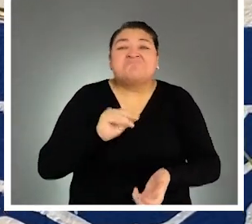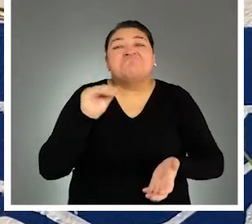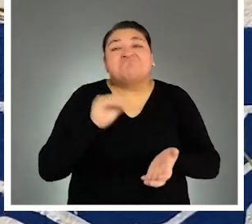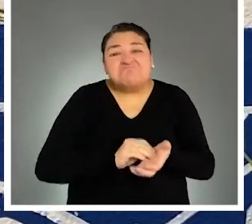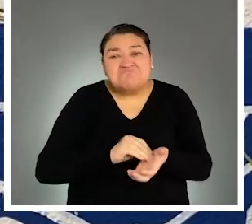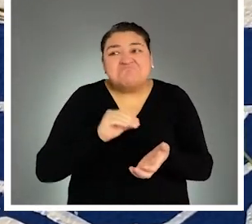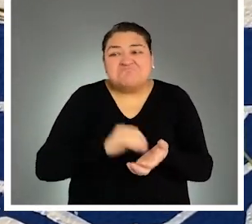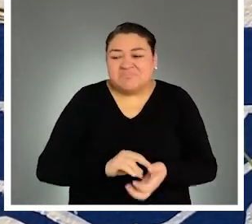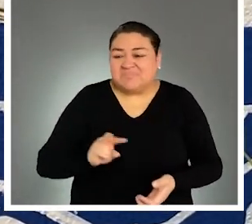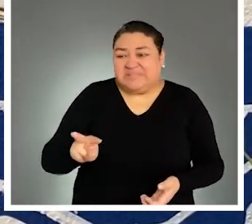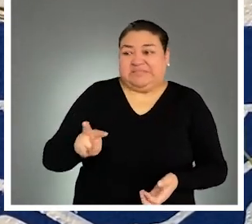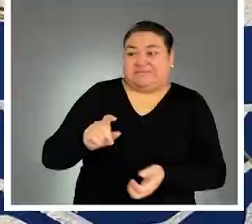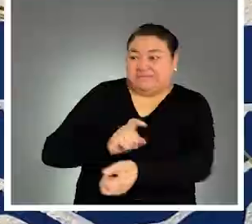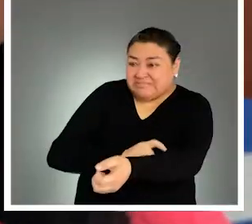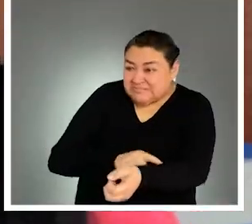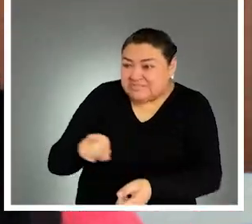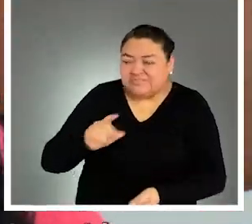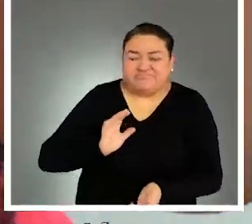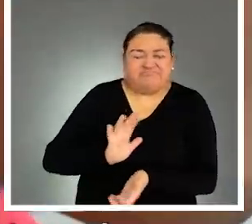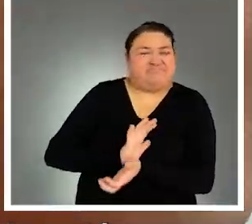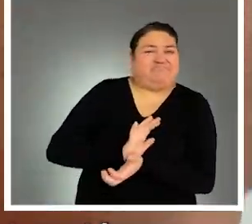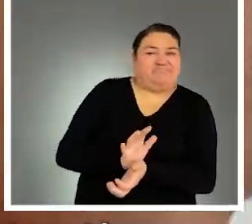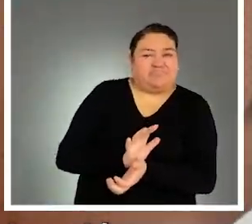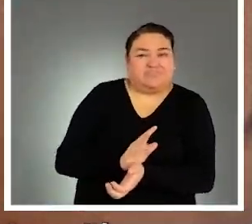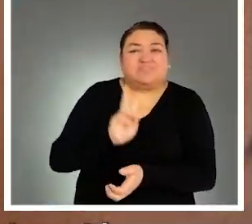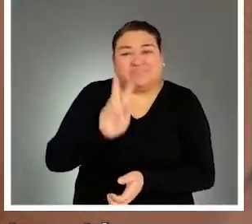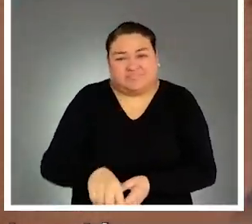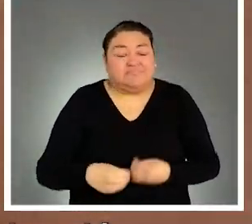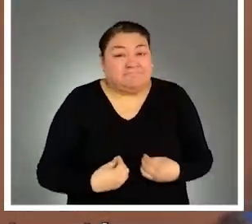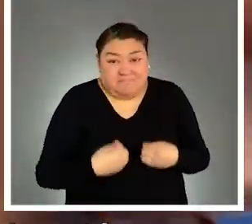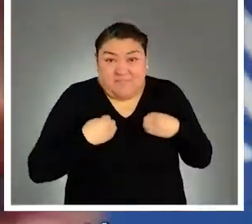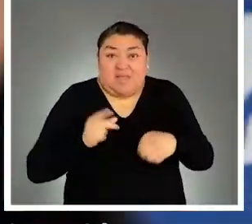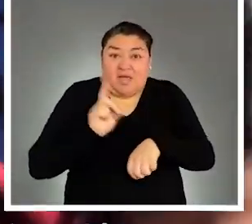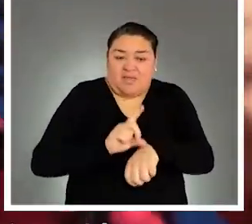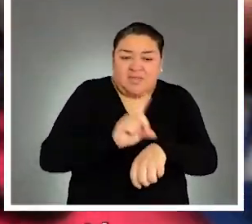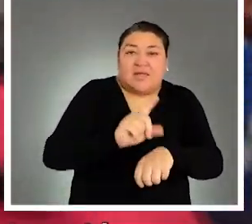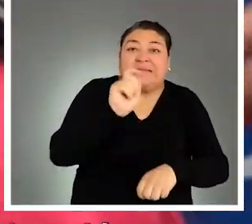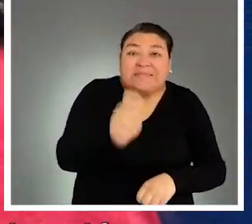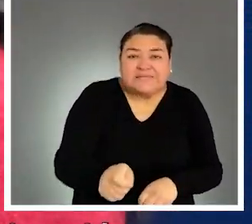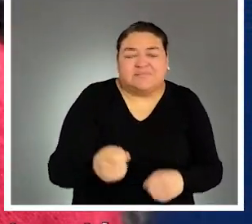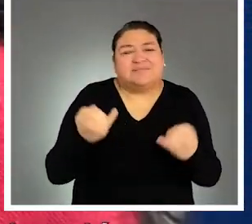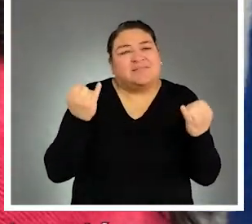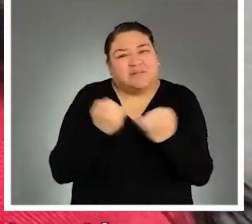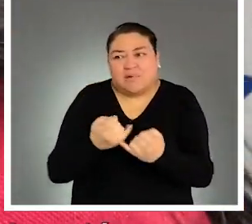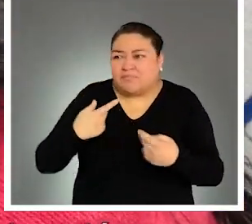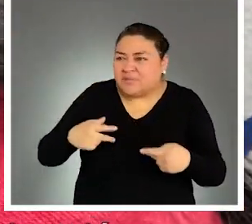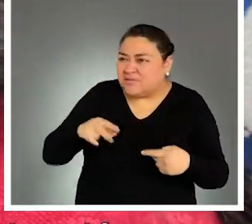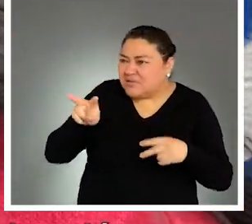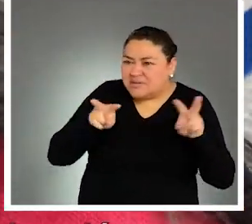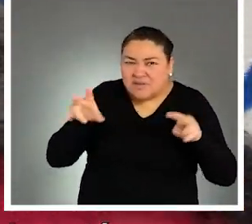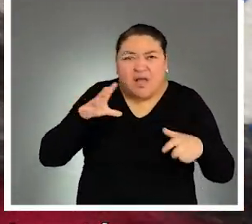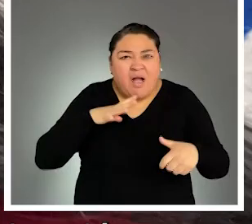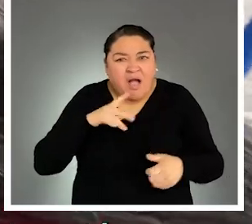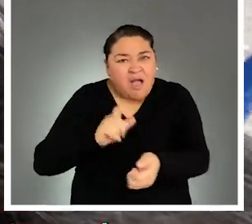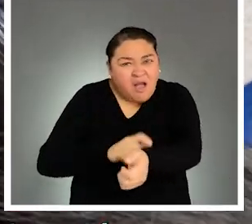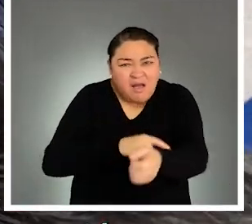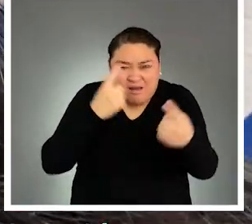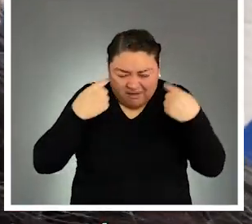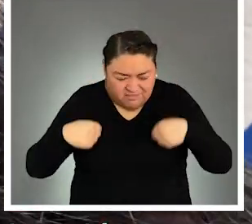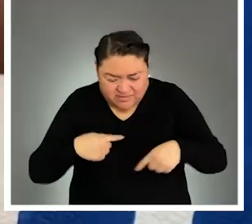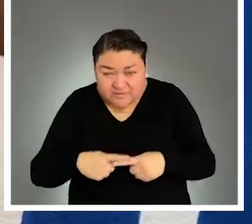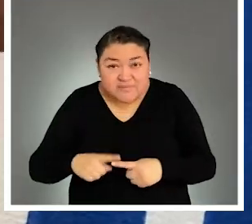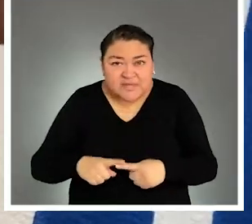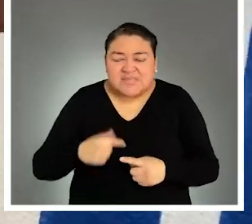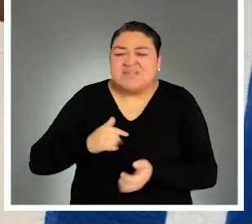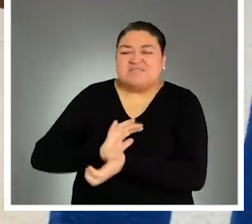sigue pues, presentando este fenómeno. Esto que sigue sucediendo en el día a día, que es la discriminación, sigue dejando sin oportunidad a muchas